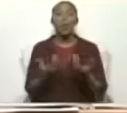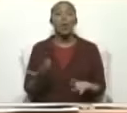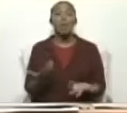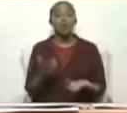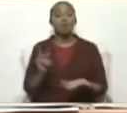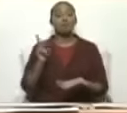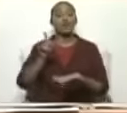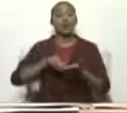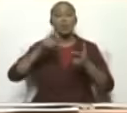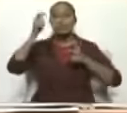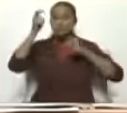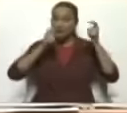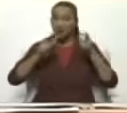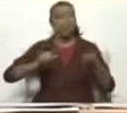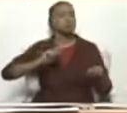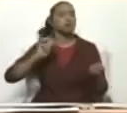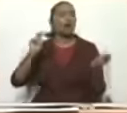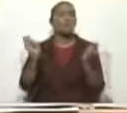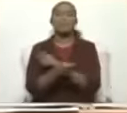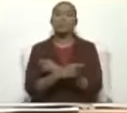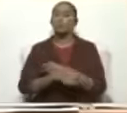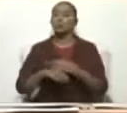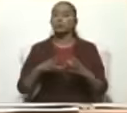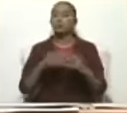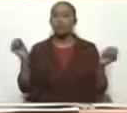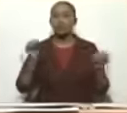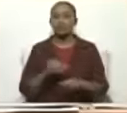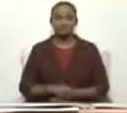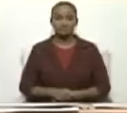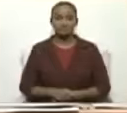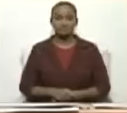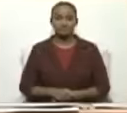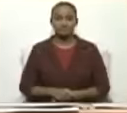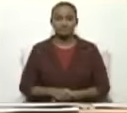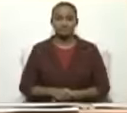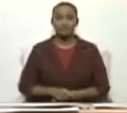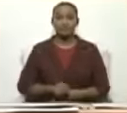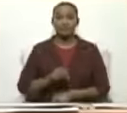eso. Ahora, ¿cuánto fue que anunció el CNE? 21 millones de...